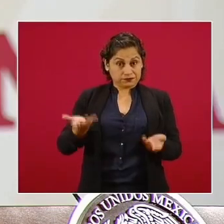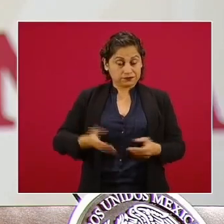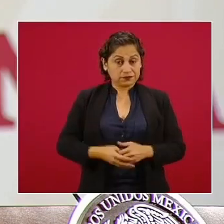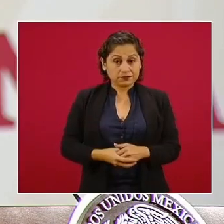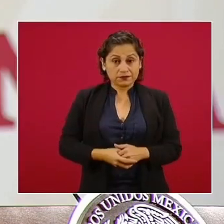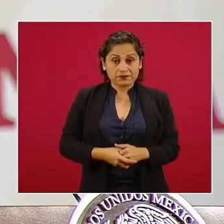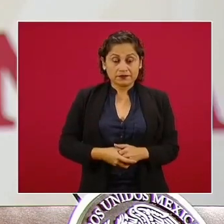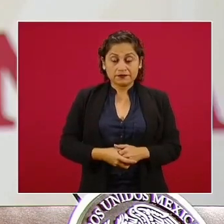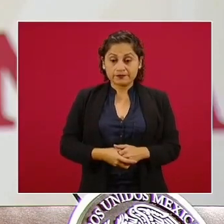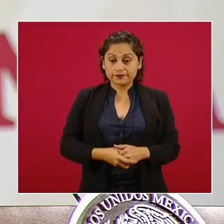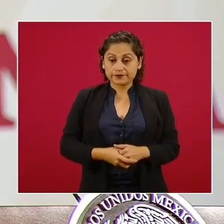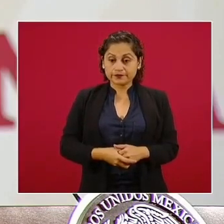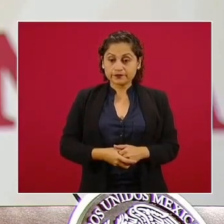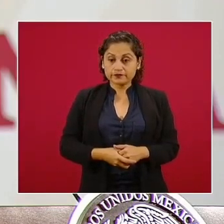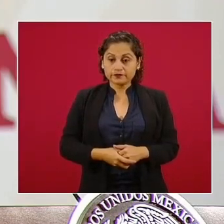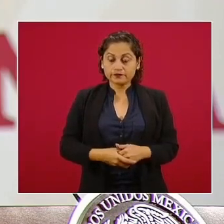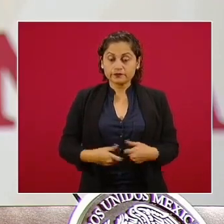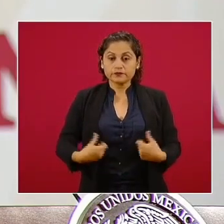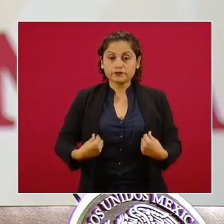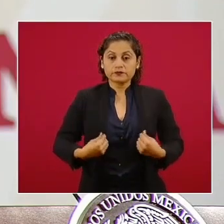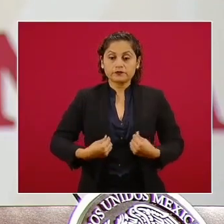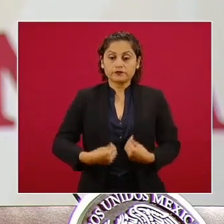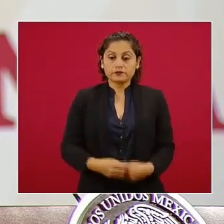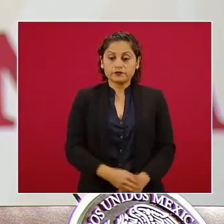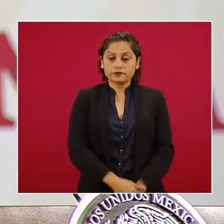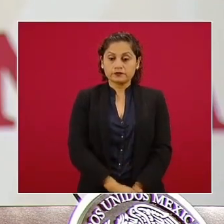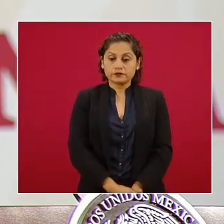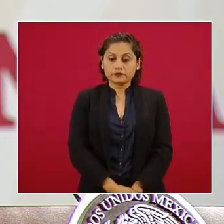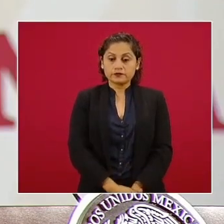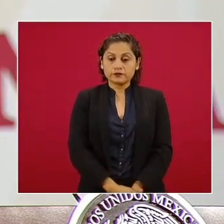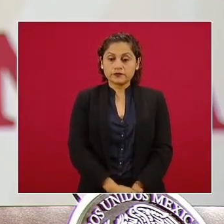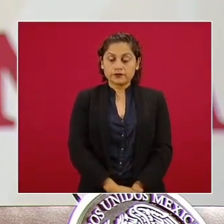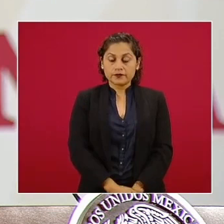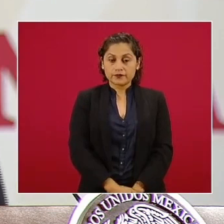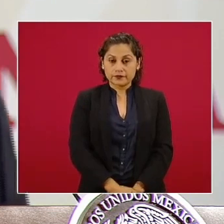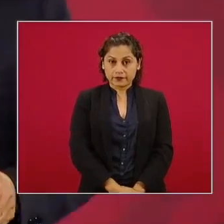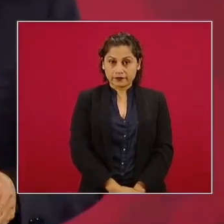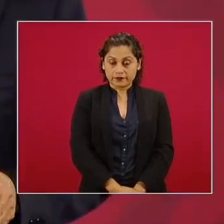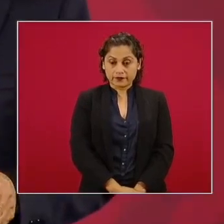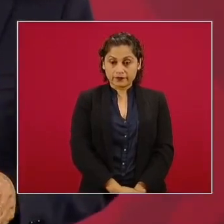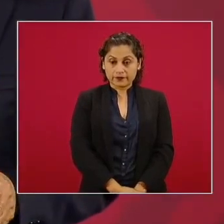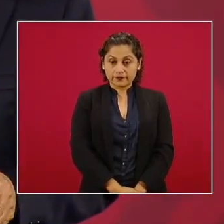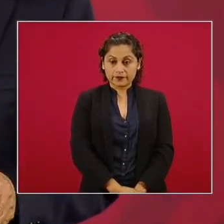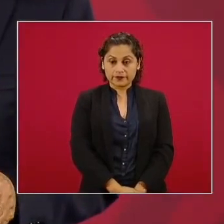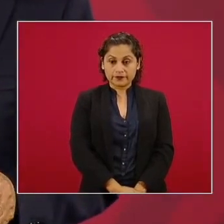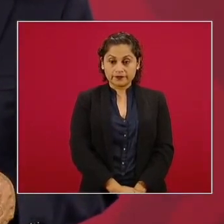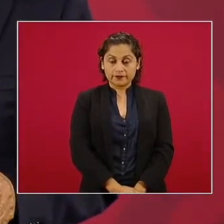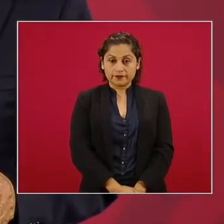Es